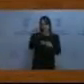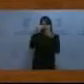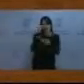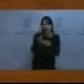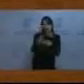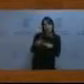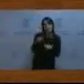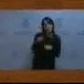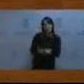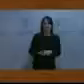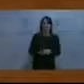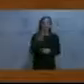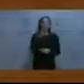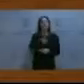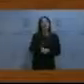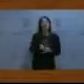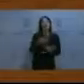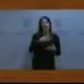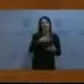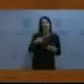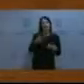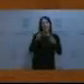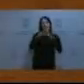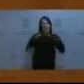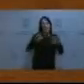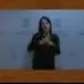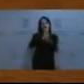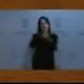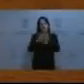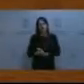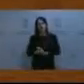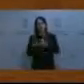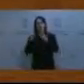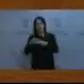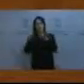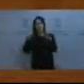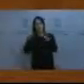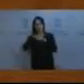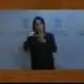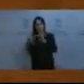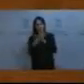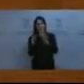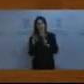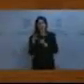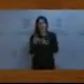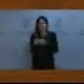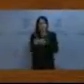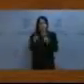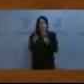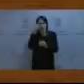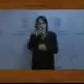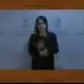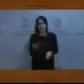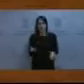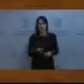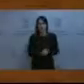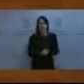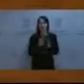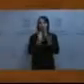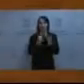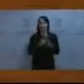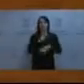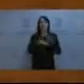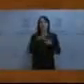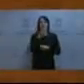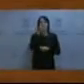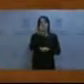la sociedad en 100% pública y su futuro es incierto, y con un ERE iniciado sobre la plantilla. Esto es lo que han hecho los que están